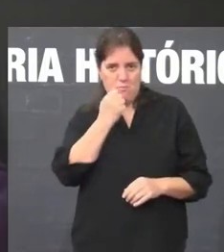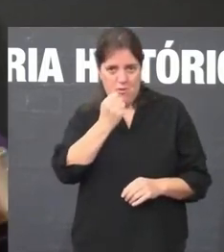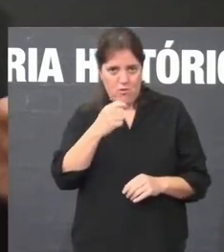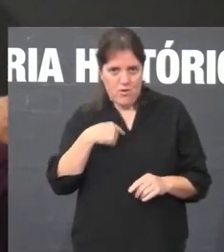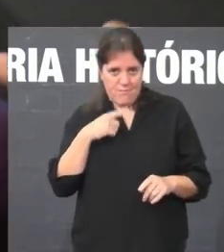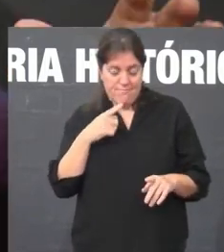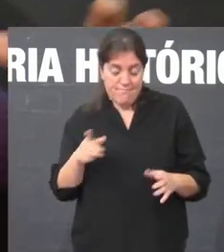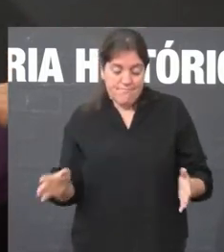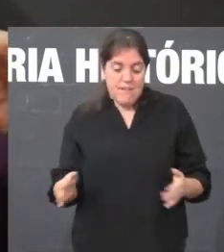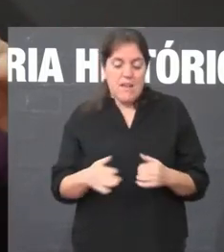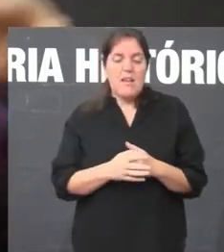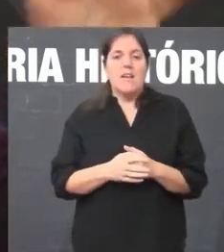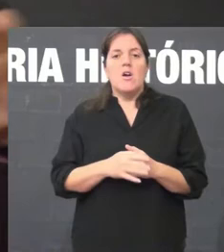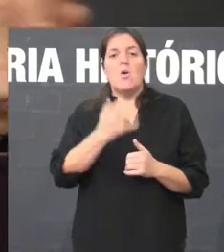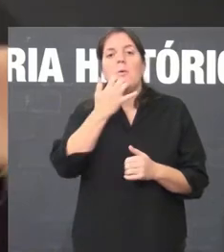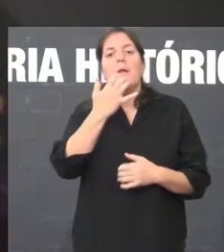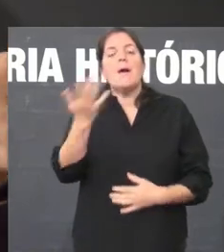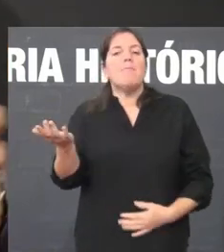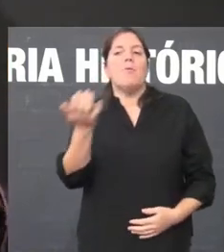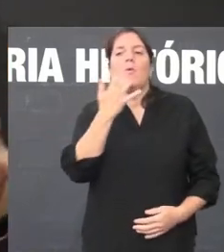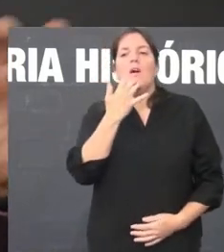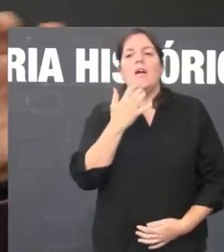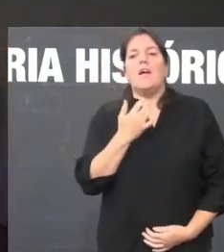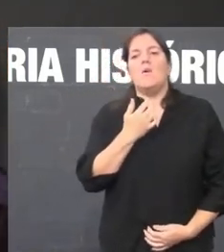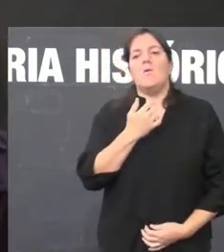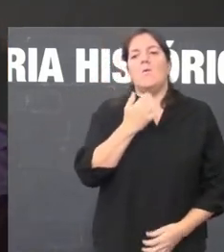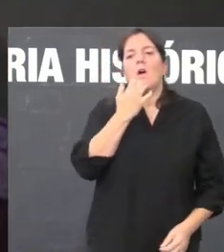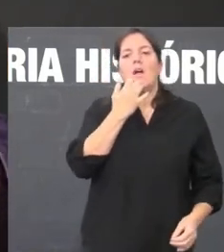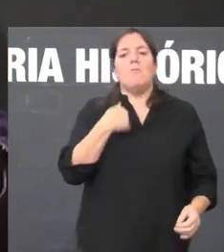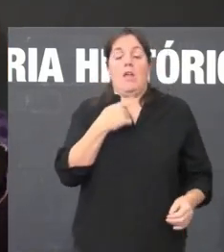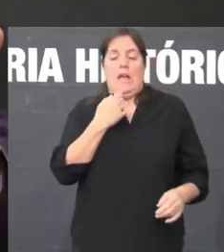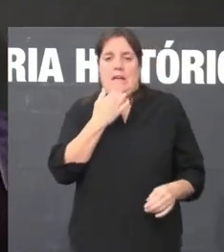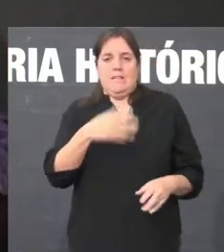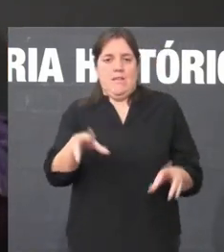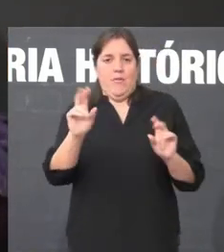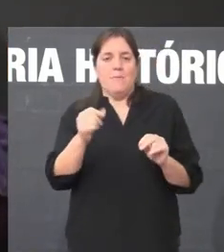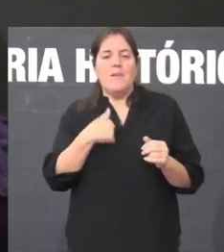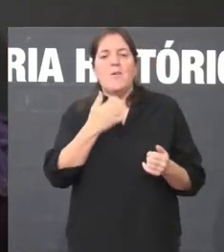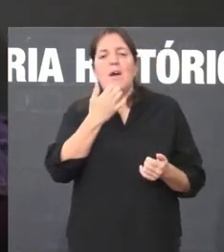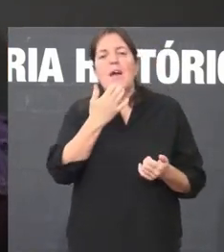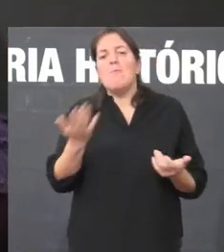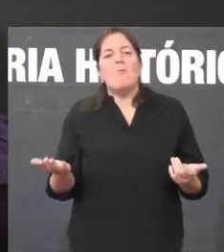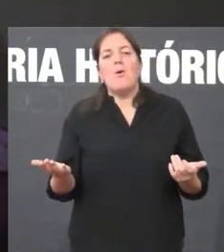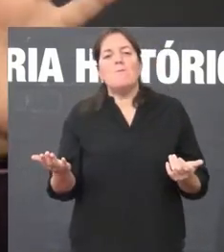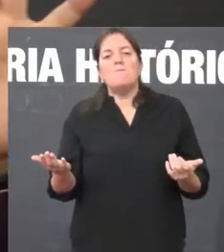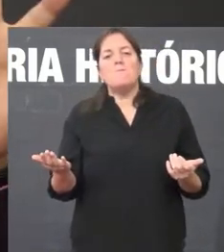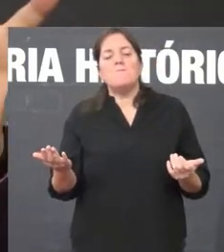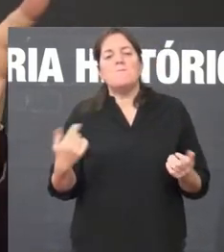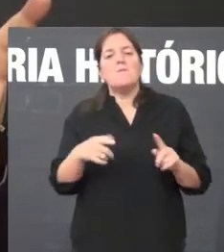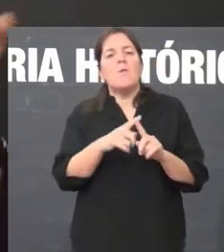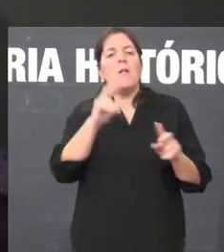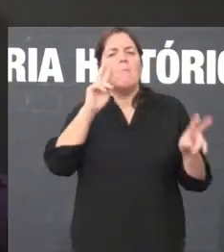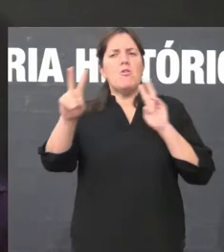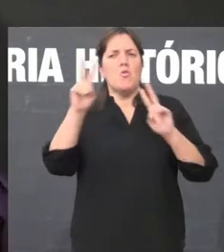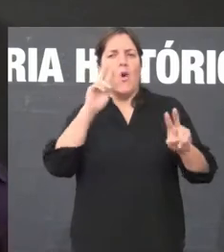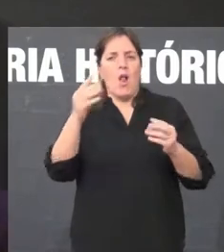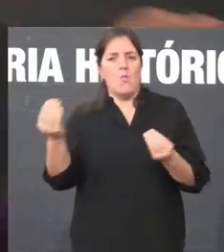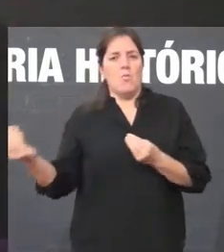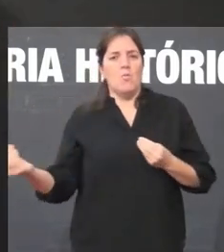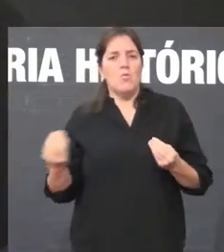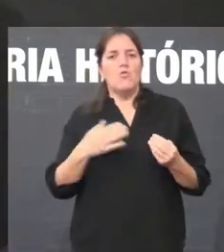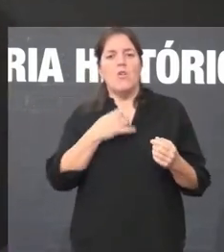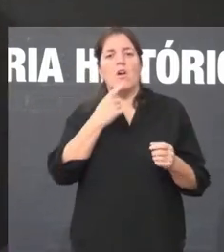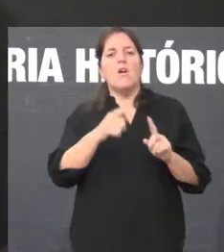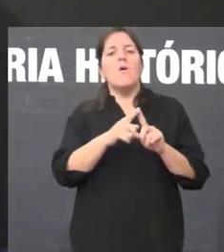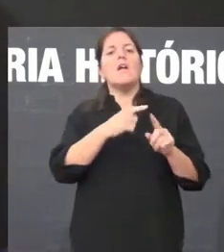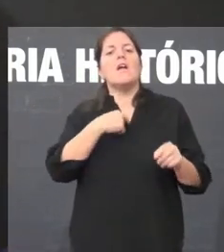Empezando por ejemplo, un ejemplo muy, muy burdo y acabo ya, ¿eh? Pero muy... muy visual, o sea, el tema de la